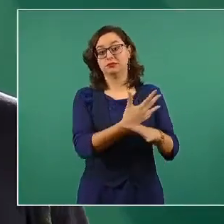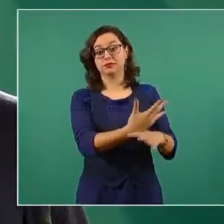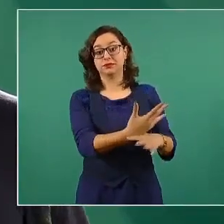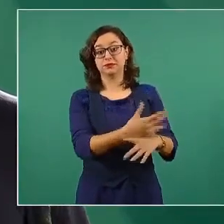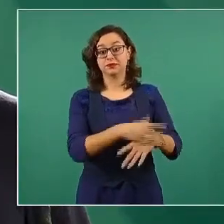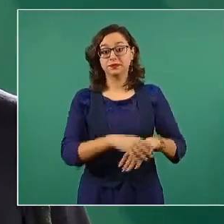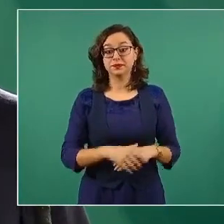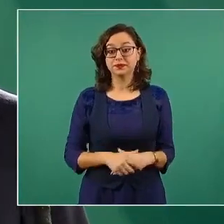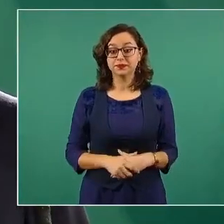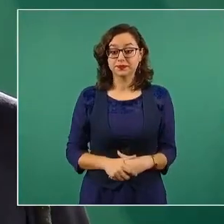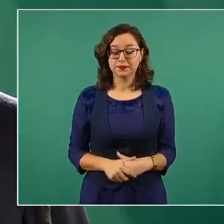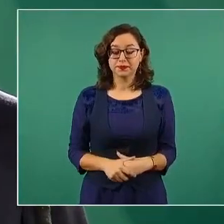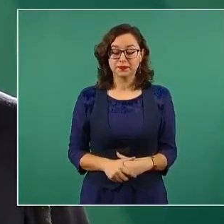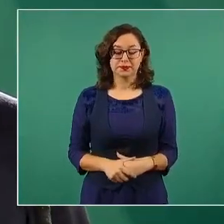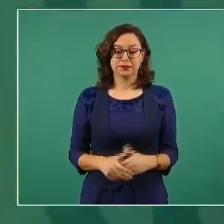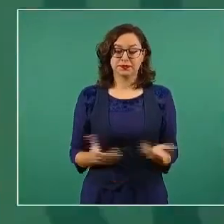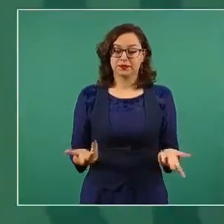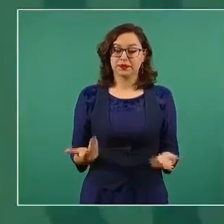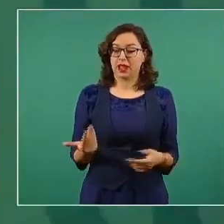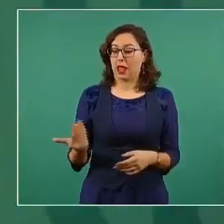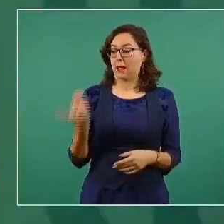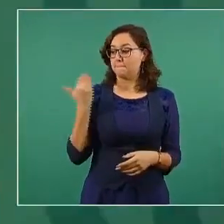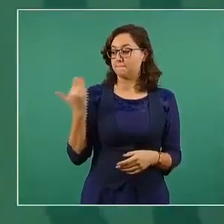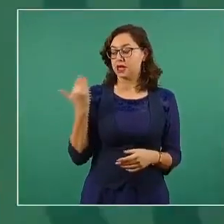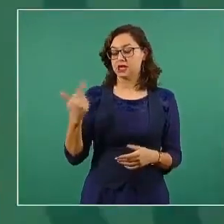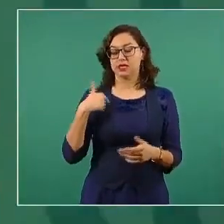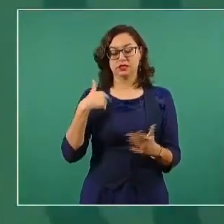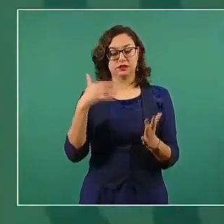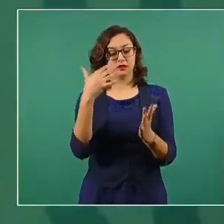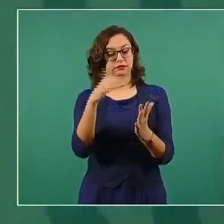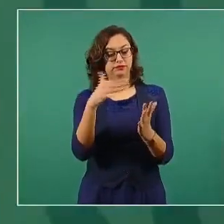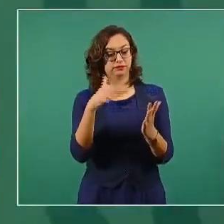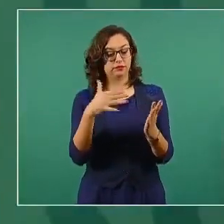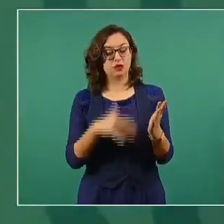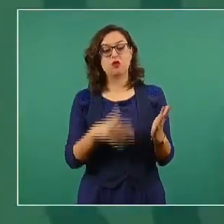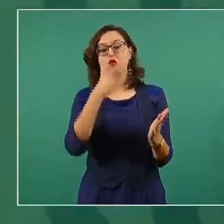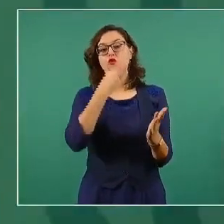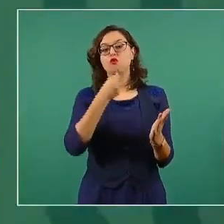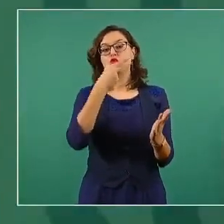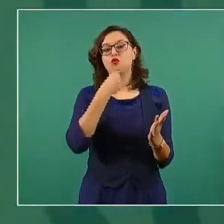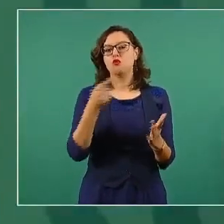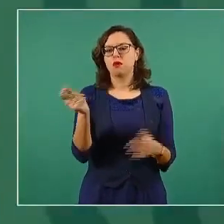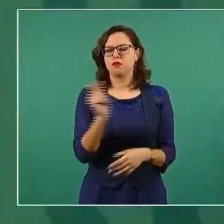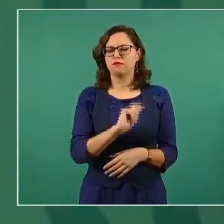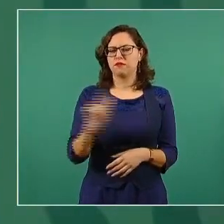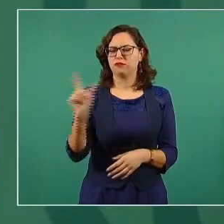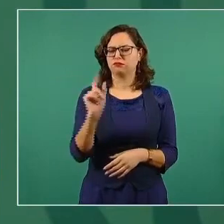Acabo de leer un artículo de un escritor famoso,